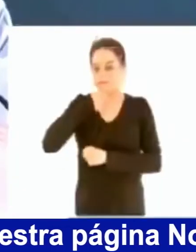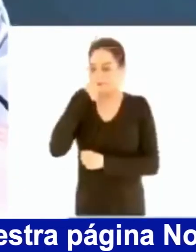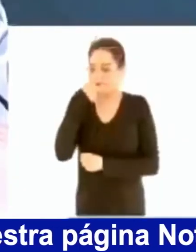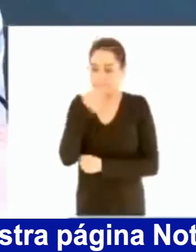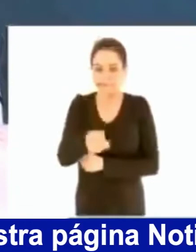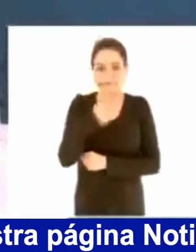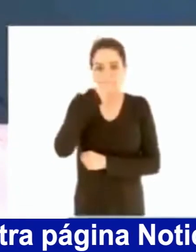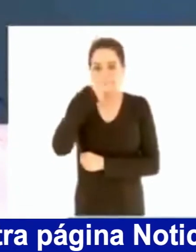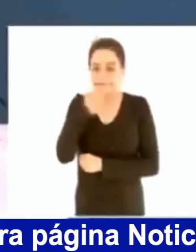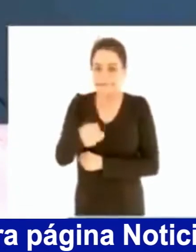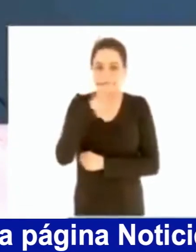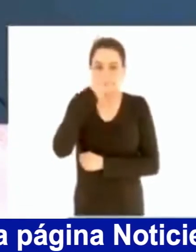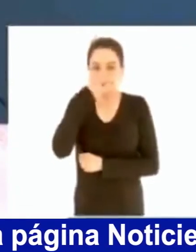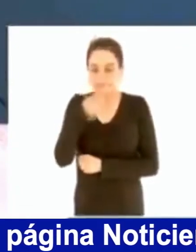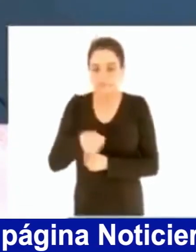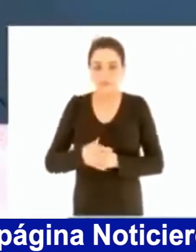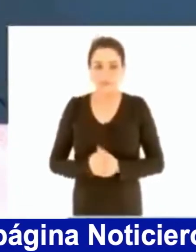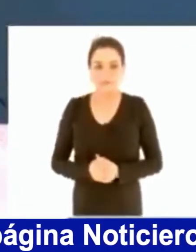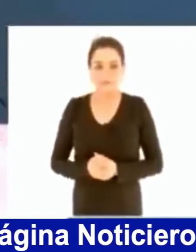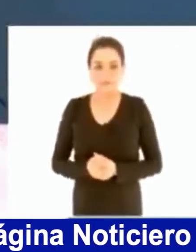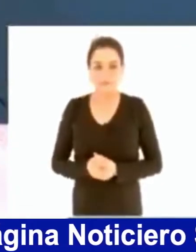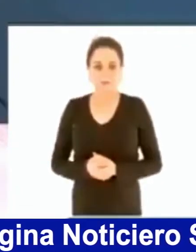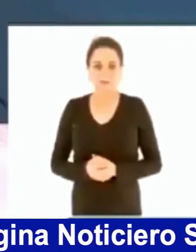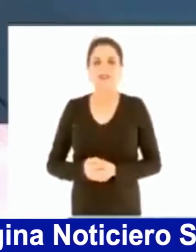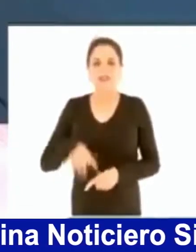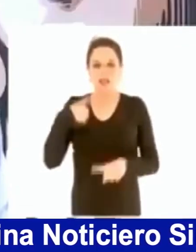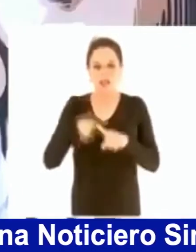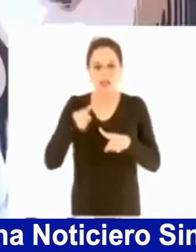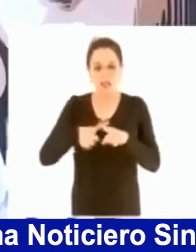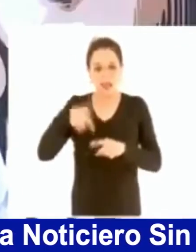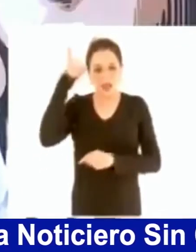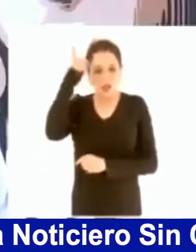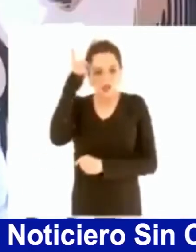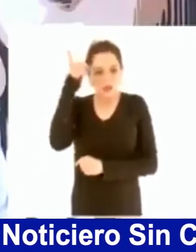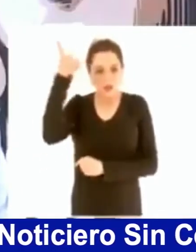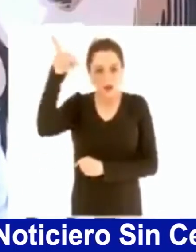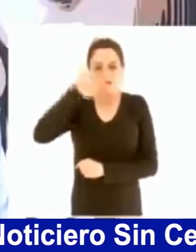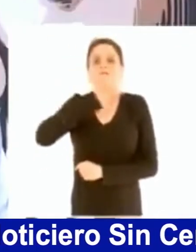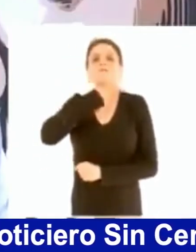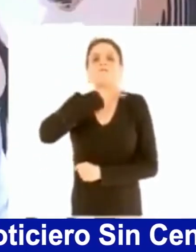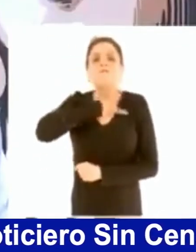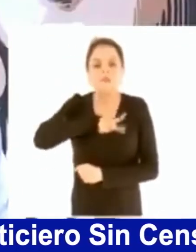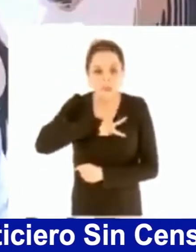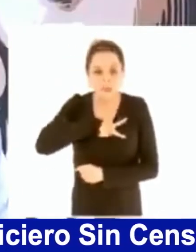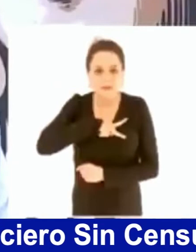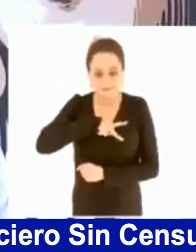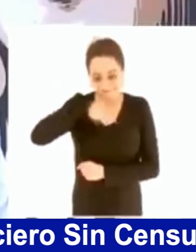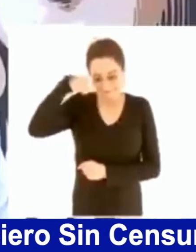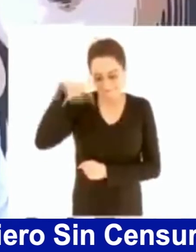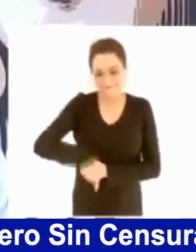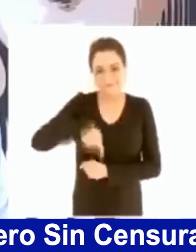El único dueño del petróleo es el pueblo de México.